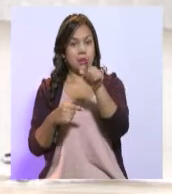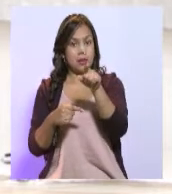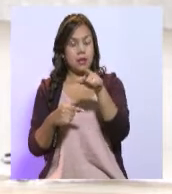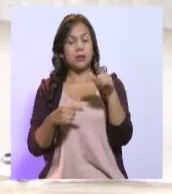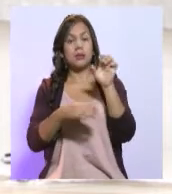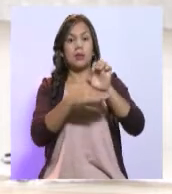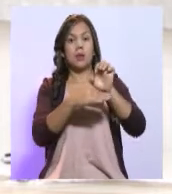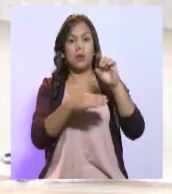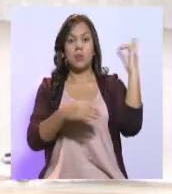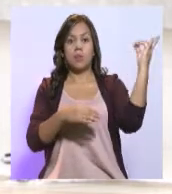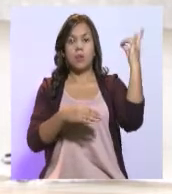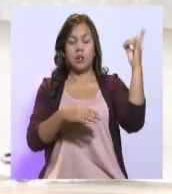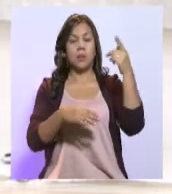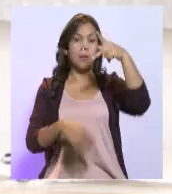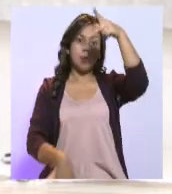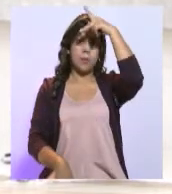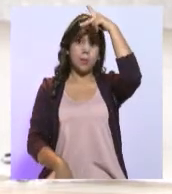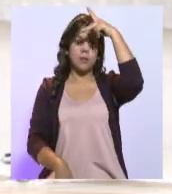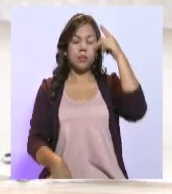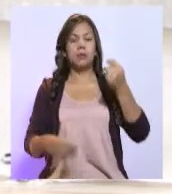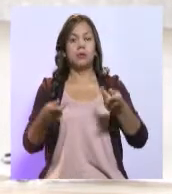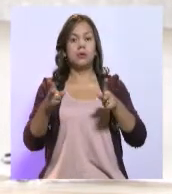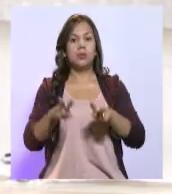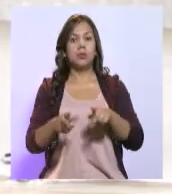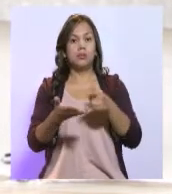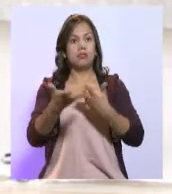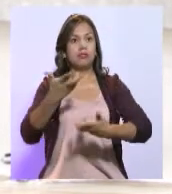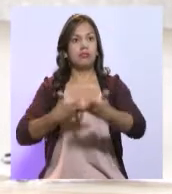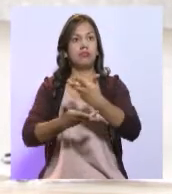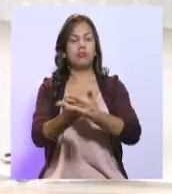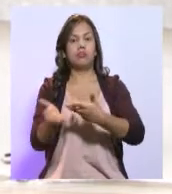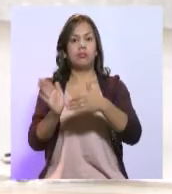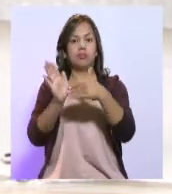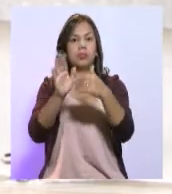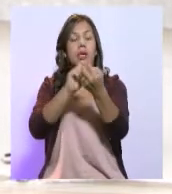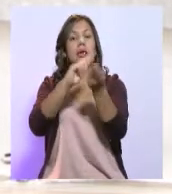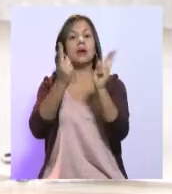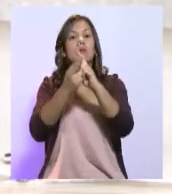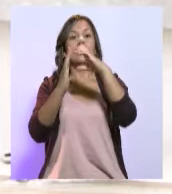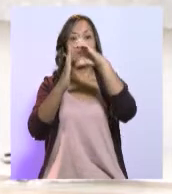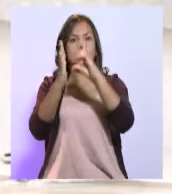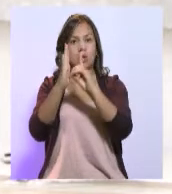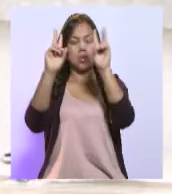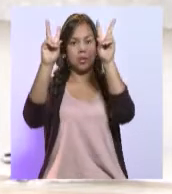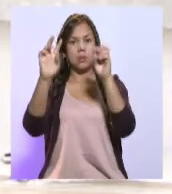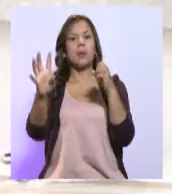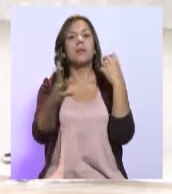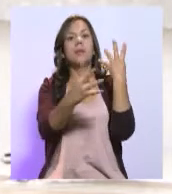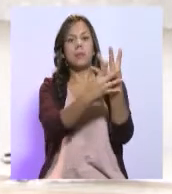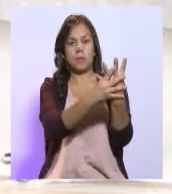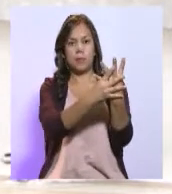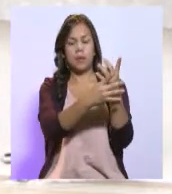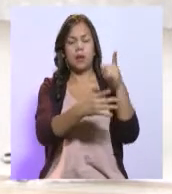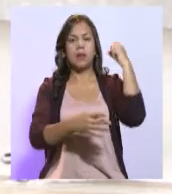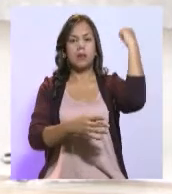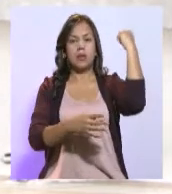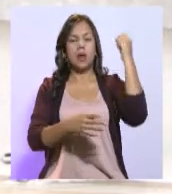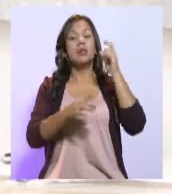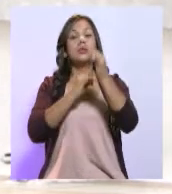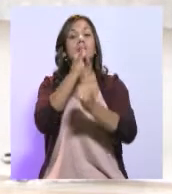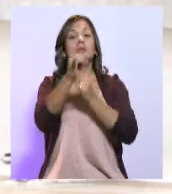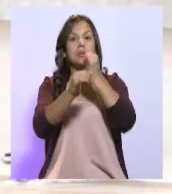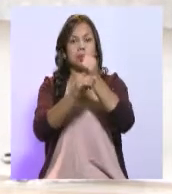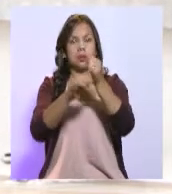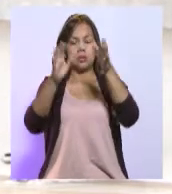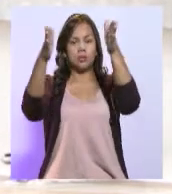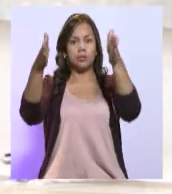Ecuador del Comité Internacional de la Cruz Roja, para tratar sobre las reformas del Código Orgánico Integral Penal sobre Derecho Internacional